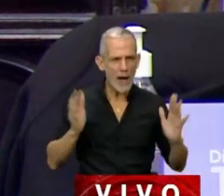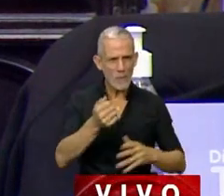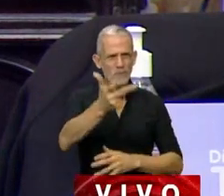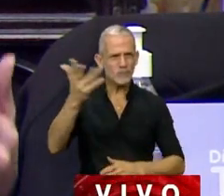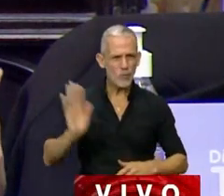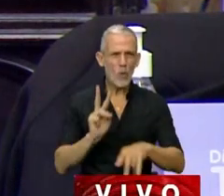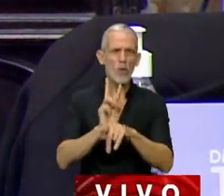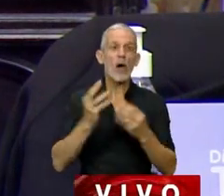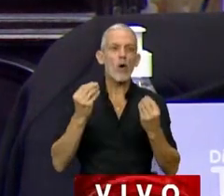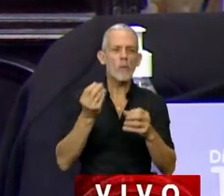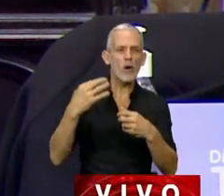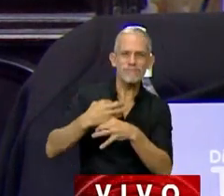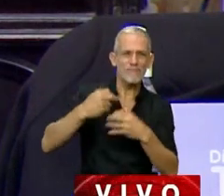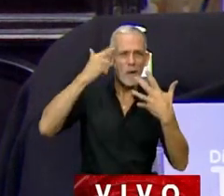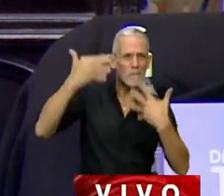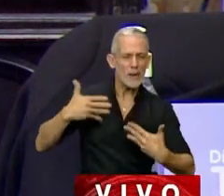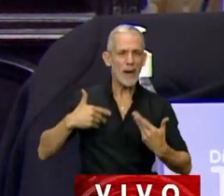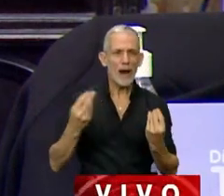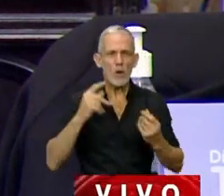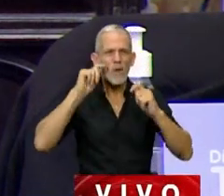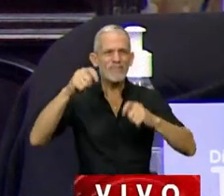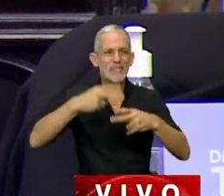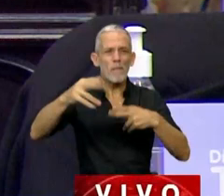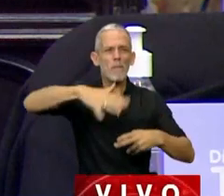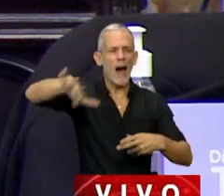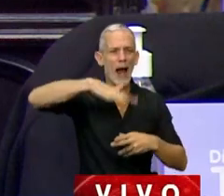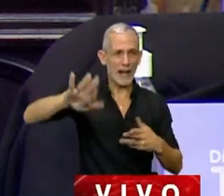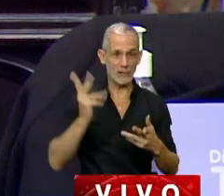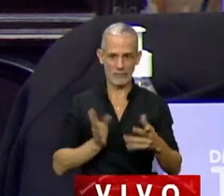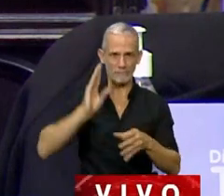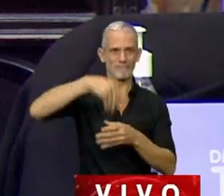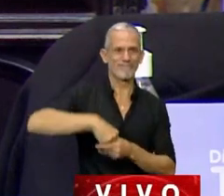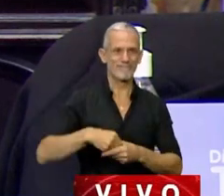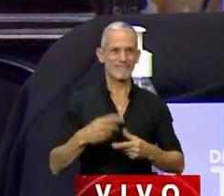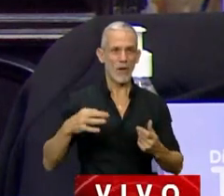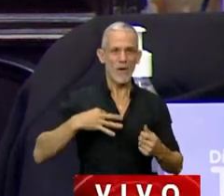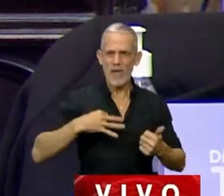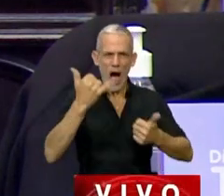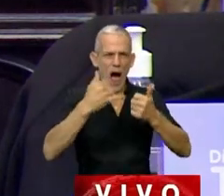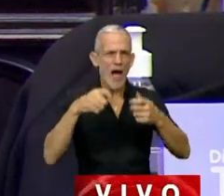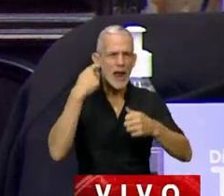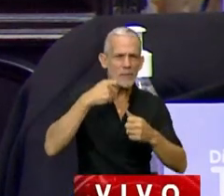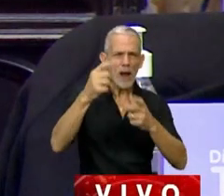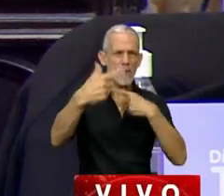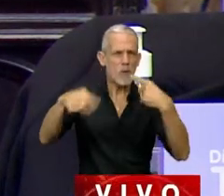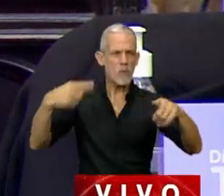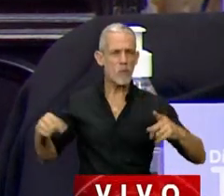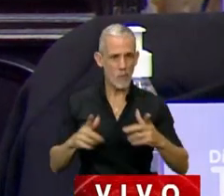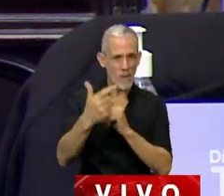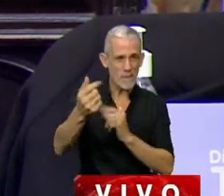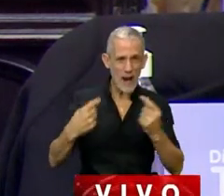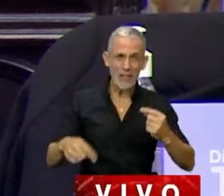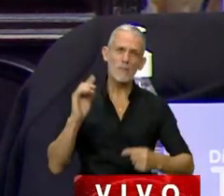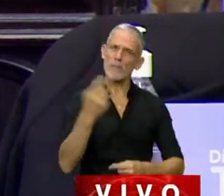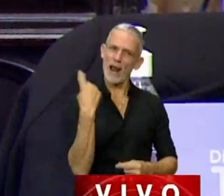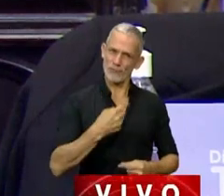vamos a educar y cómo vamos a habitar y a visitar esos parques y ser parte de esa vida rica que tiene la biodiversidad en su conjunto para